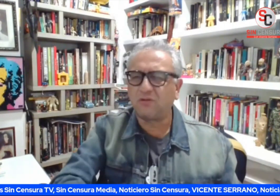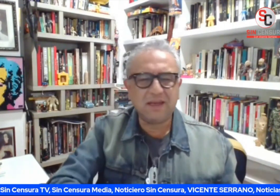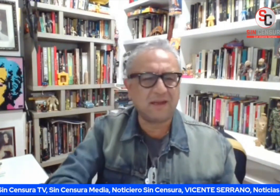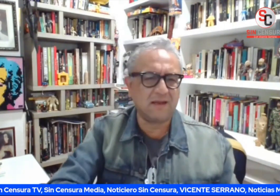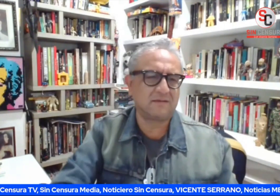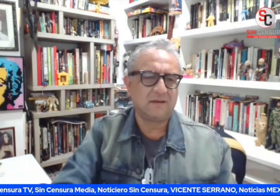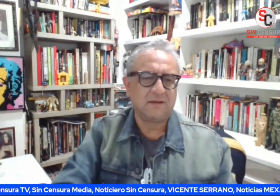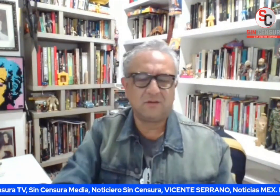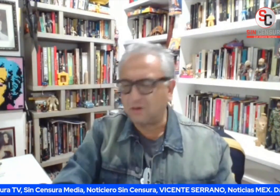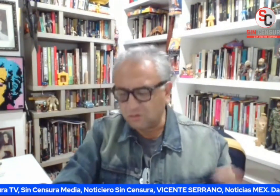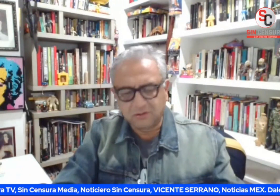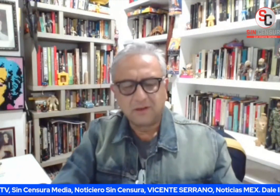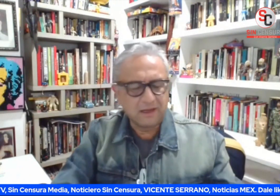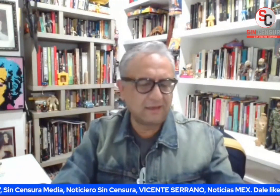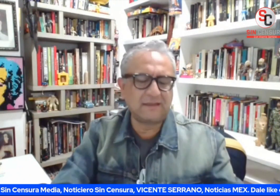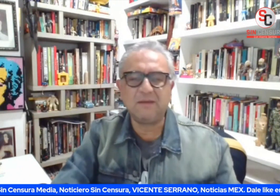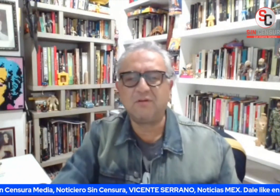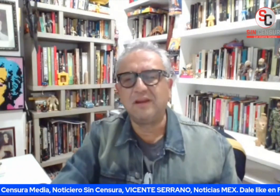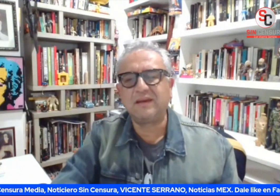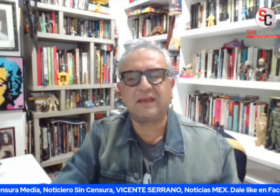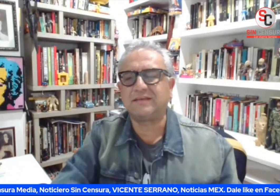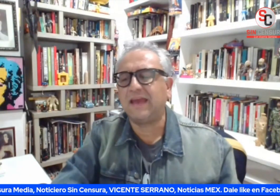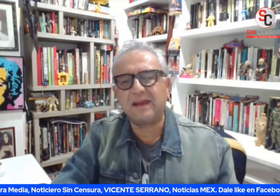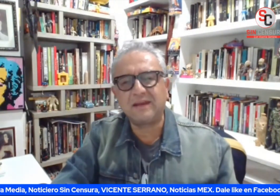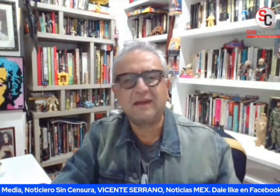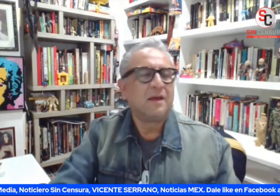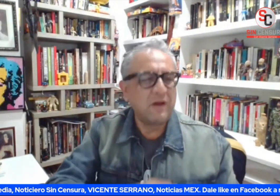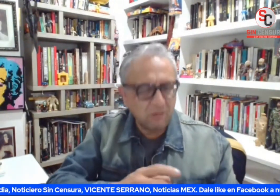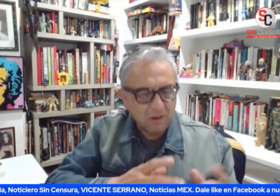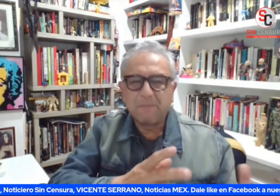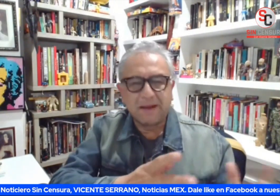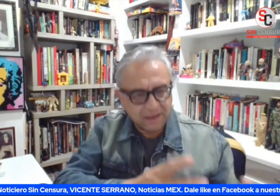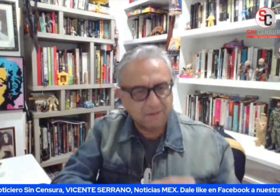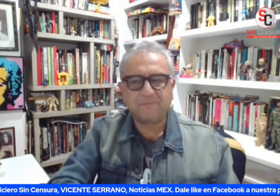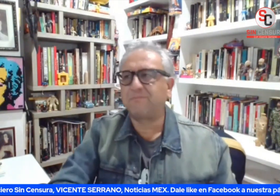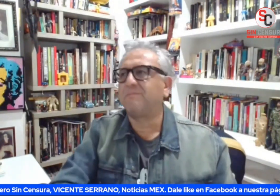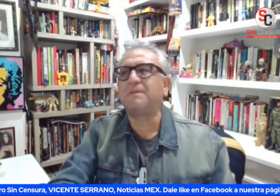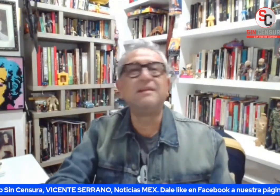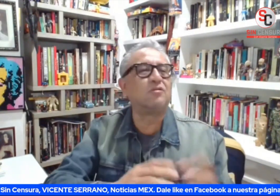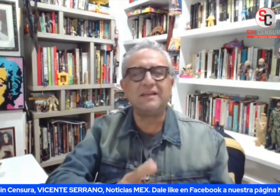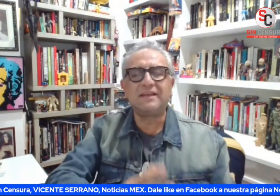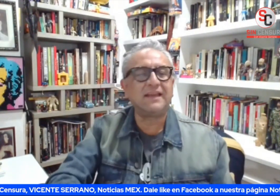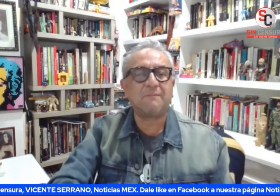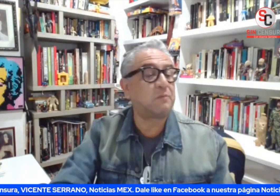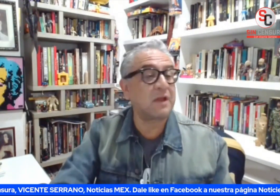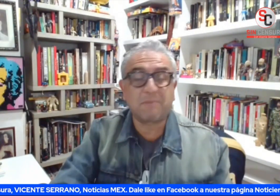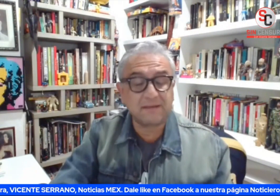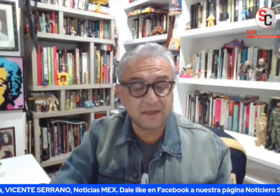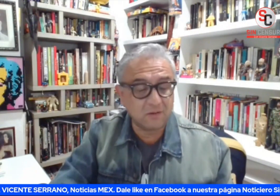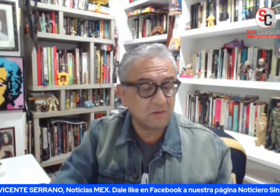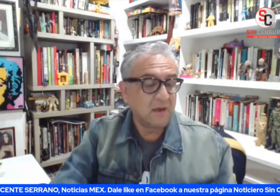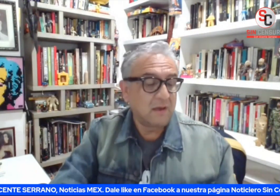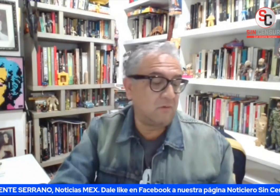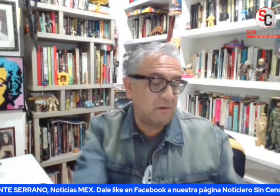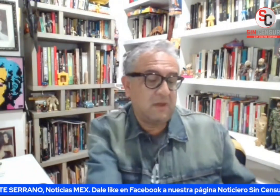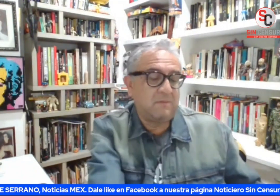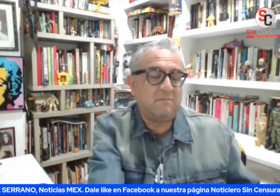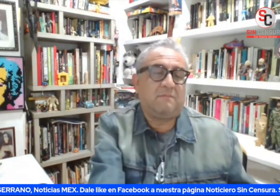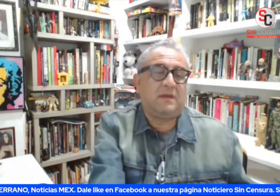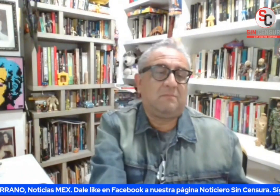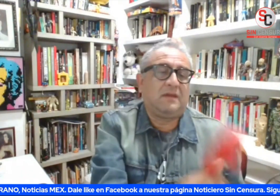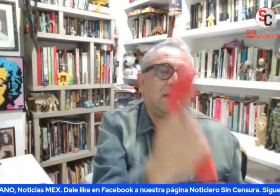orígenes, ¿no? Incluso en este libro de Enrique Serna, bueno, para que nos entendamos, porque parece que no. No, a